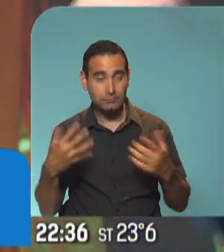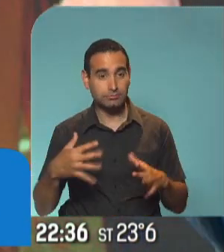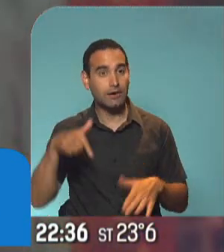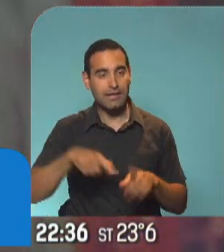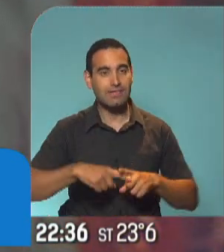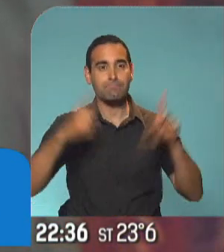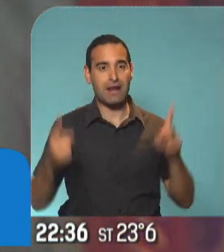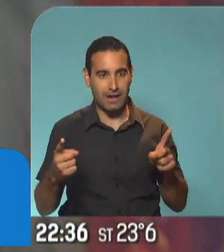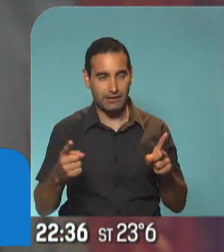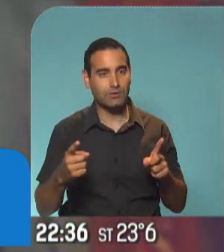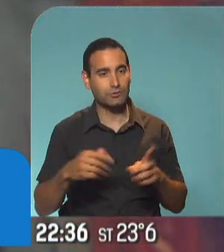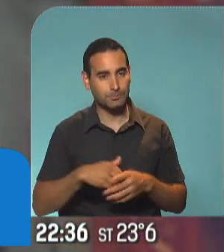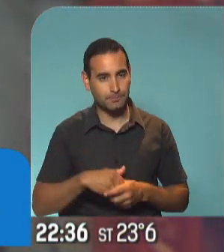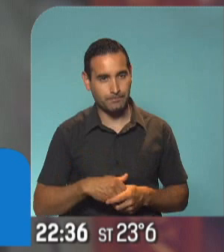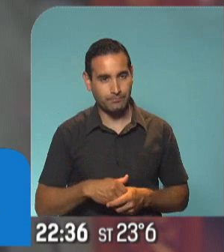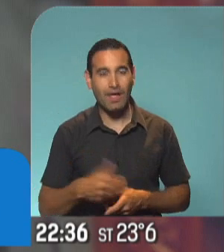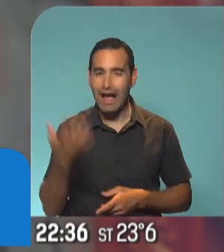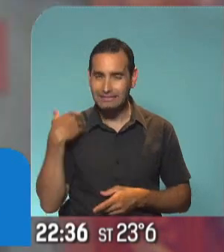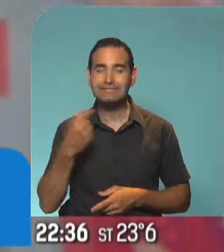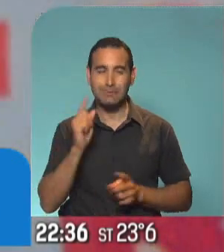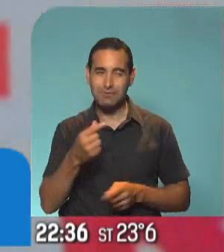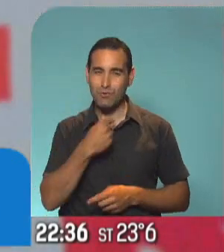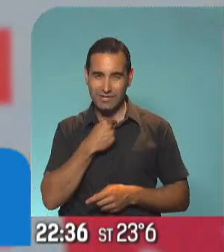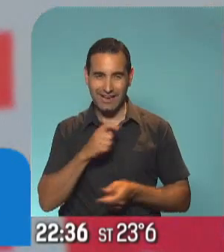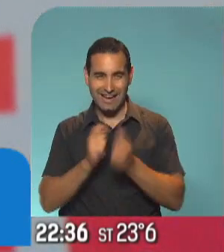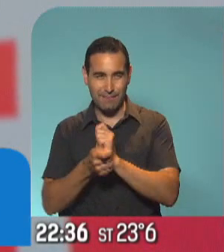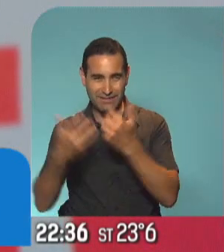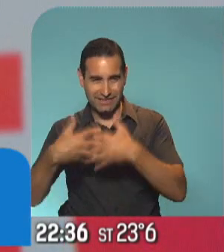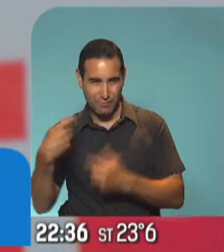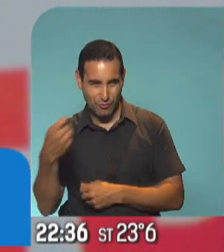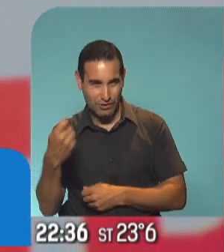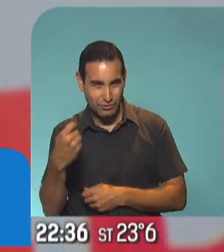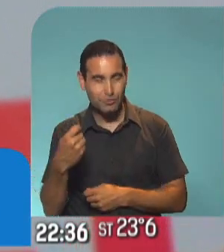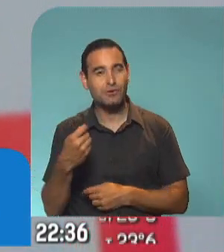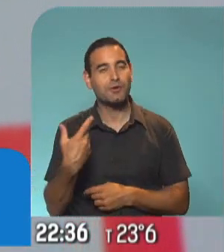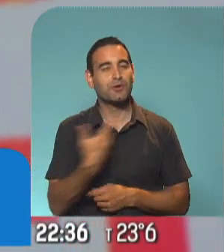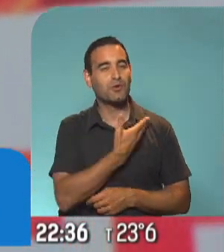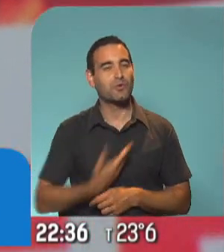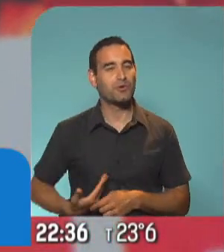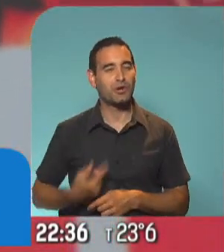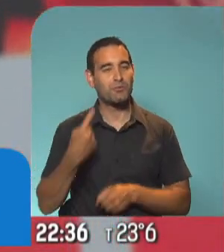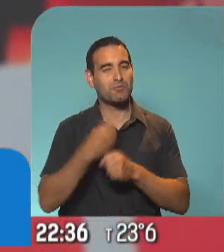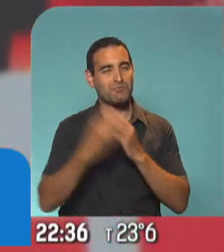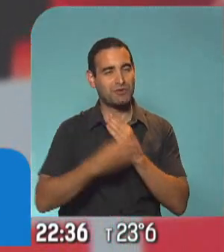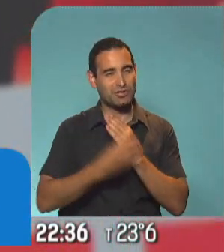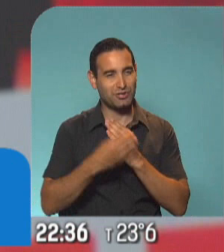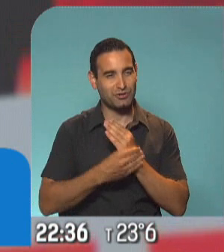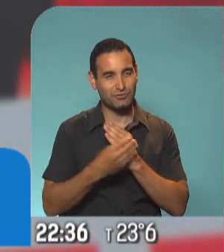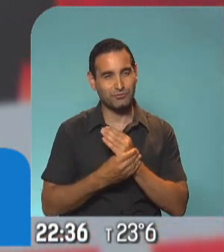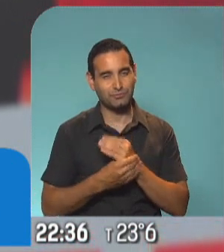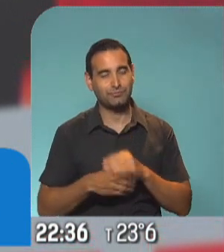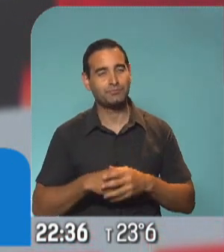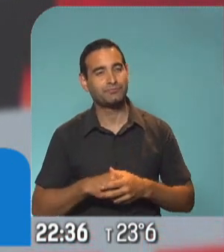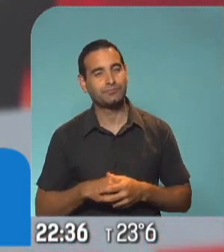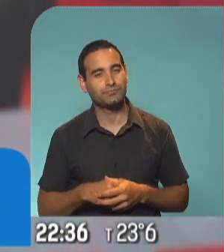un primer intento radical de reforma del sistema de jubilaciones, que fue con el gobierno del primer ministro entonces, Alan Juppé, de la